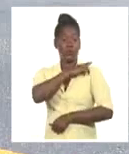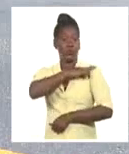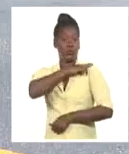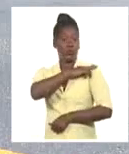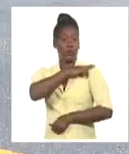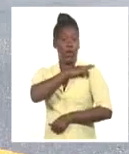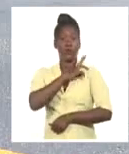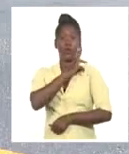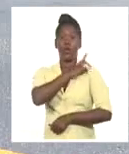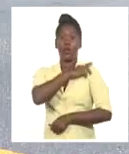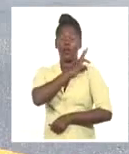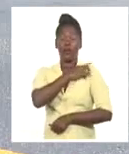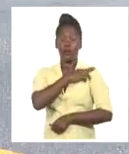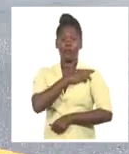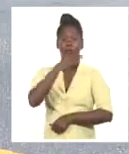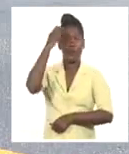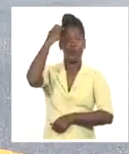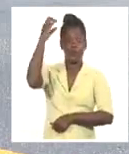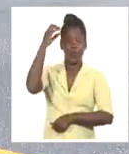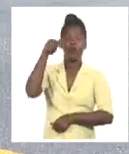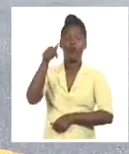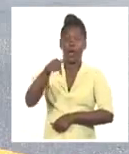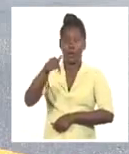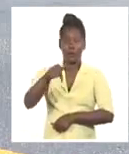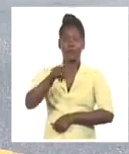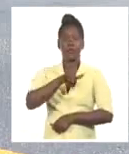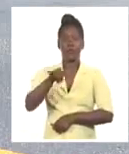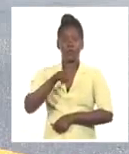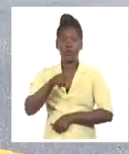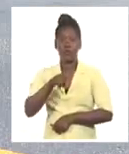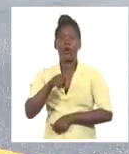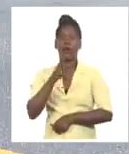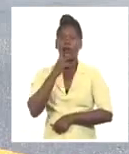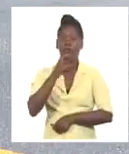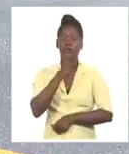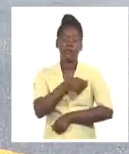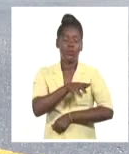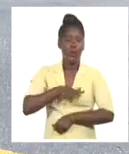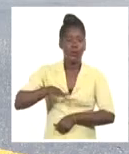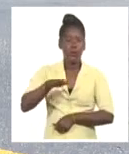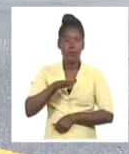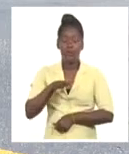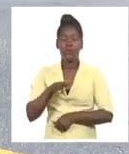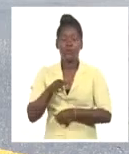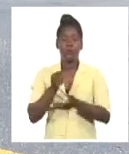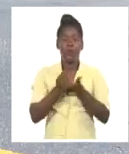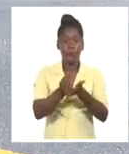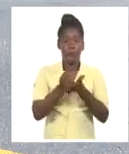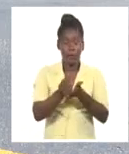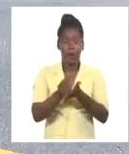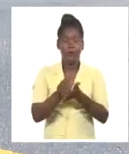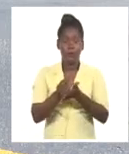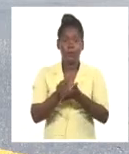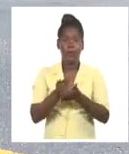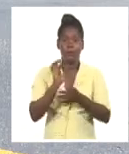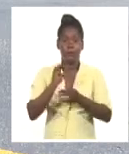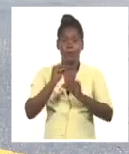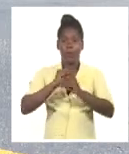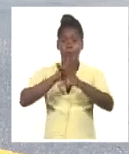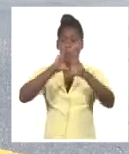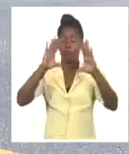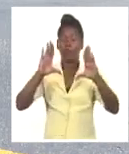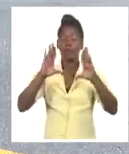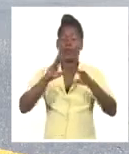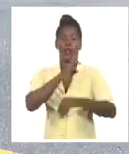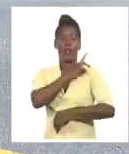del Partido y agentes del orden interior, también funcionarios del Ministerio de Salud Pública. Desde muy temprano conversamos con la